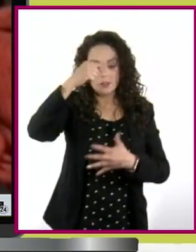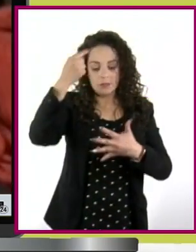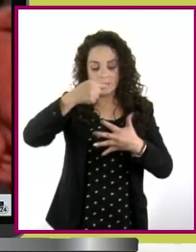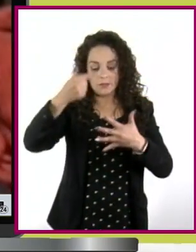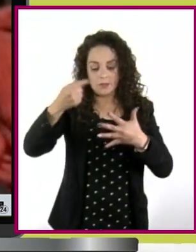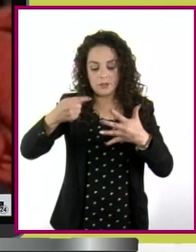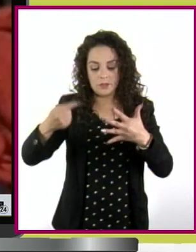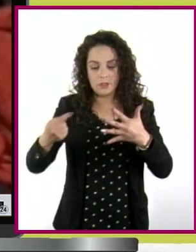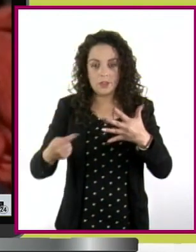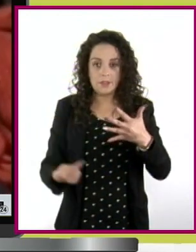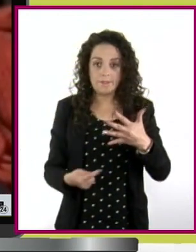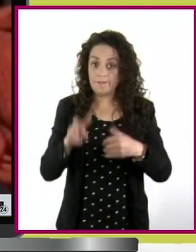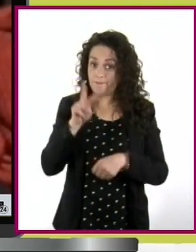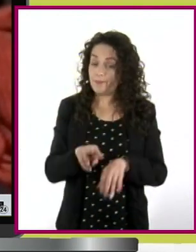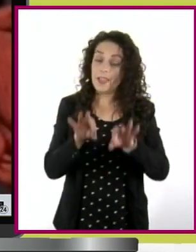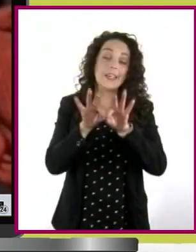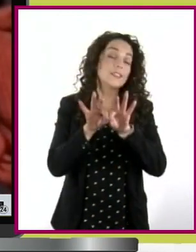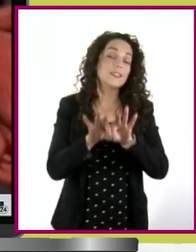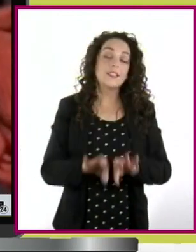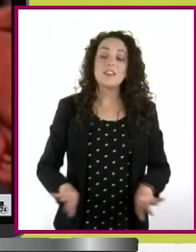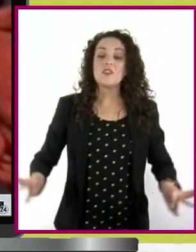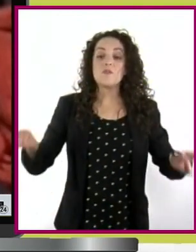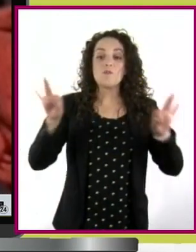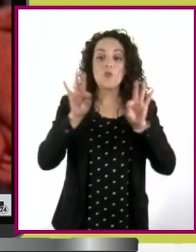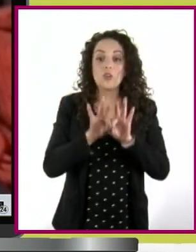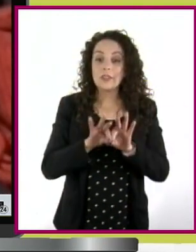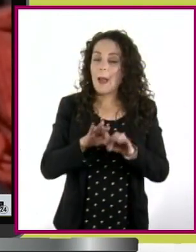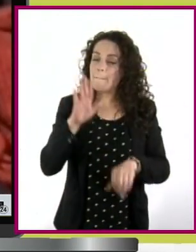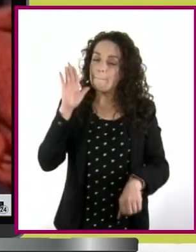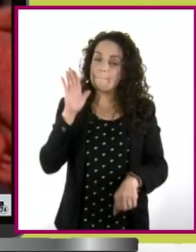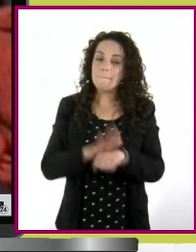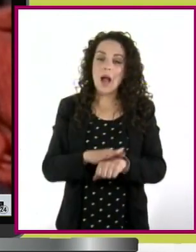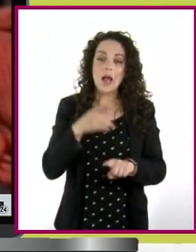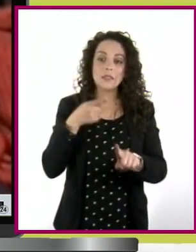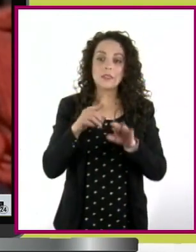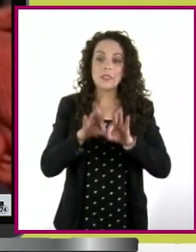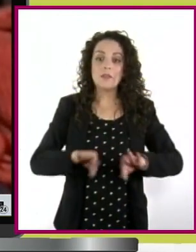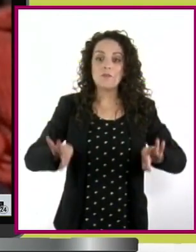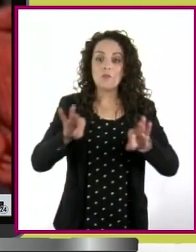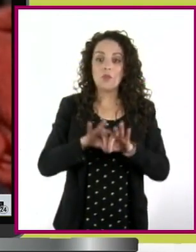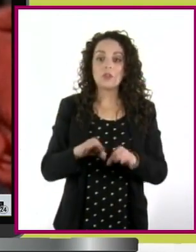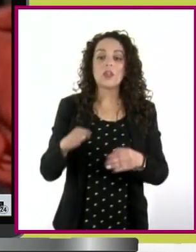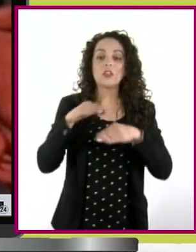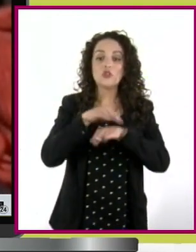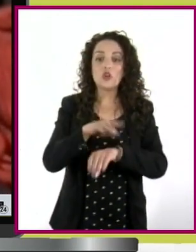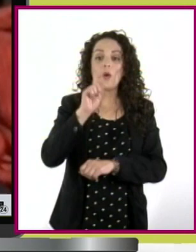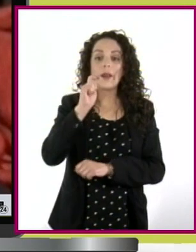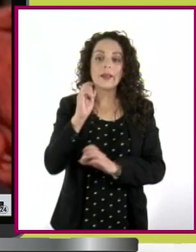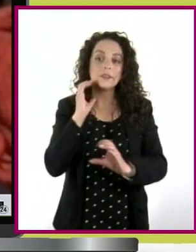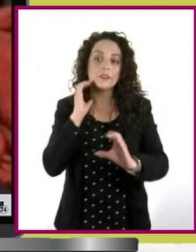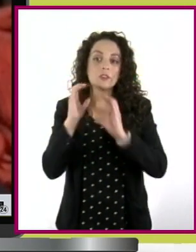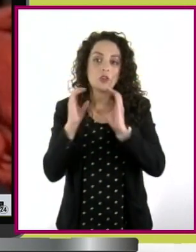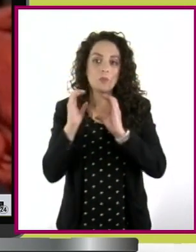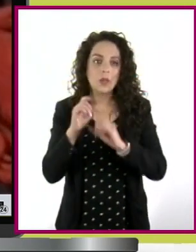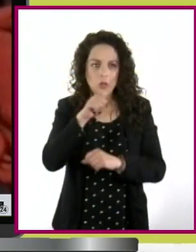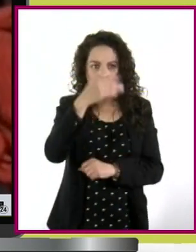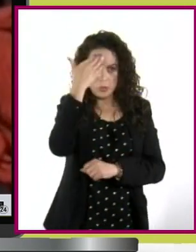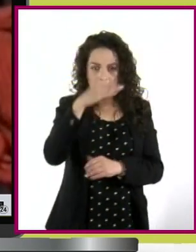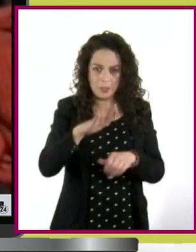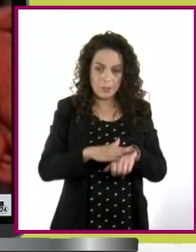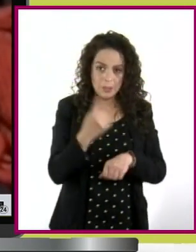retroalimentación es súper importante, quizá lo más importante de un proceso de comunicación. ¿Sabes por qué? Porque en